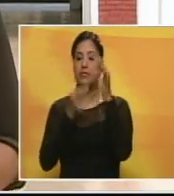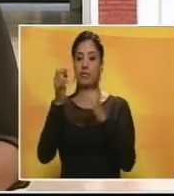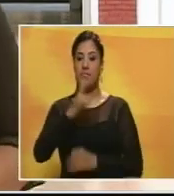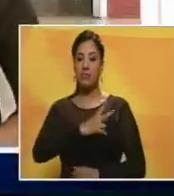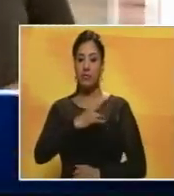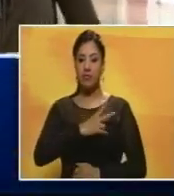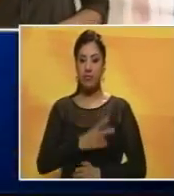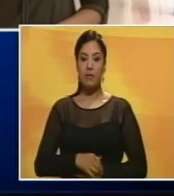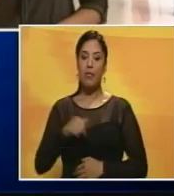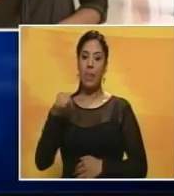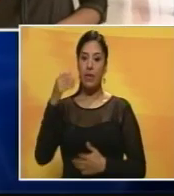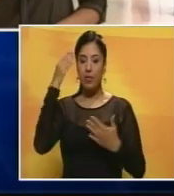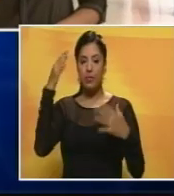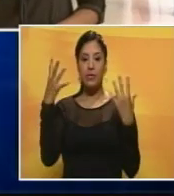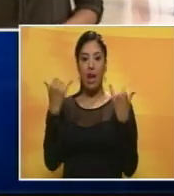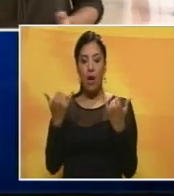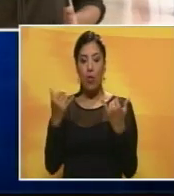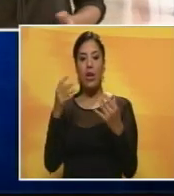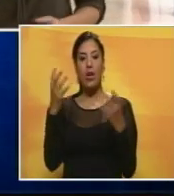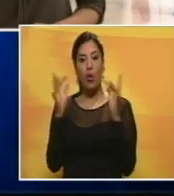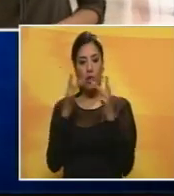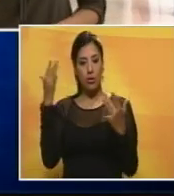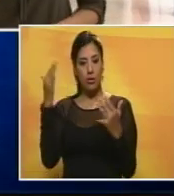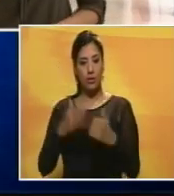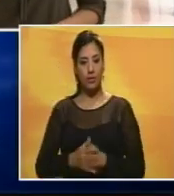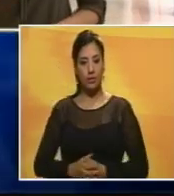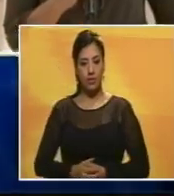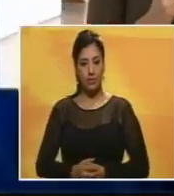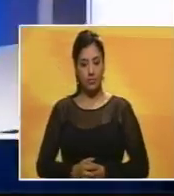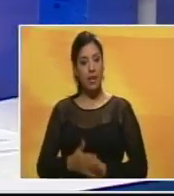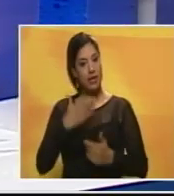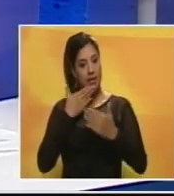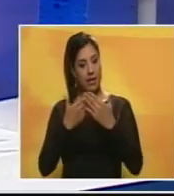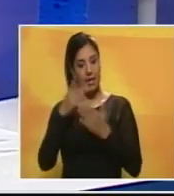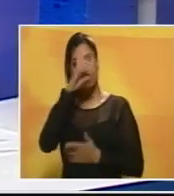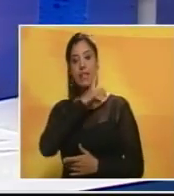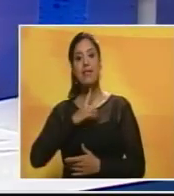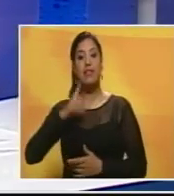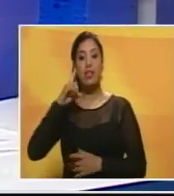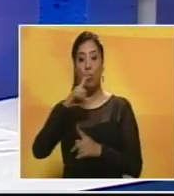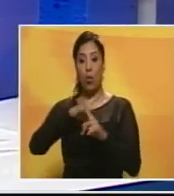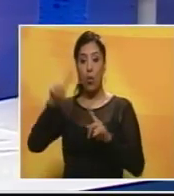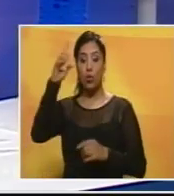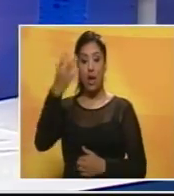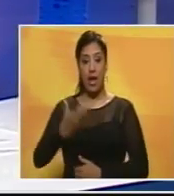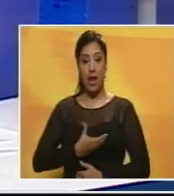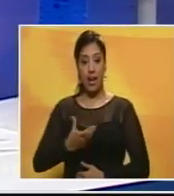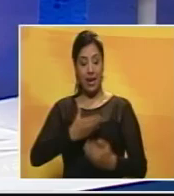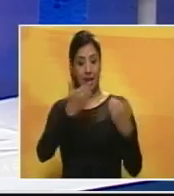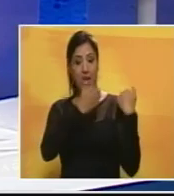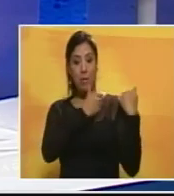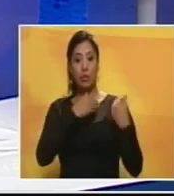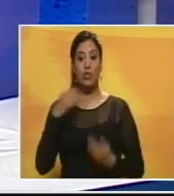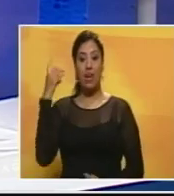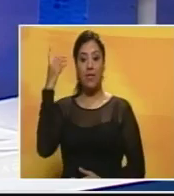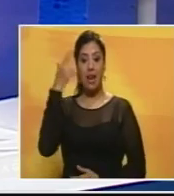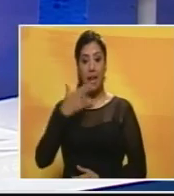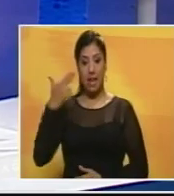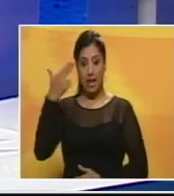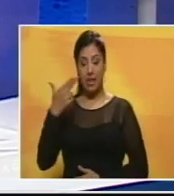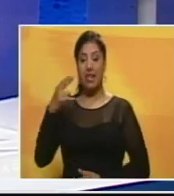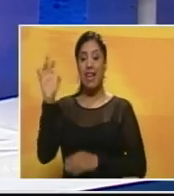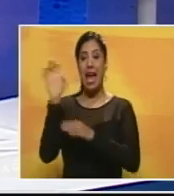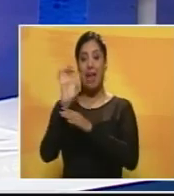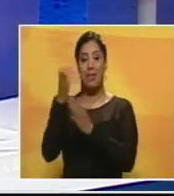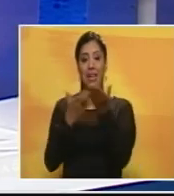de su noticiero Venevisión. Por lo pronto regresamos con ustedes. Gracias, Diana. El alcalde encargado del Hatillo, Reinaldo Díaz, declaró la